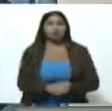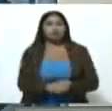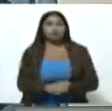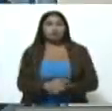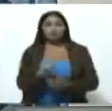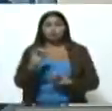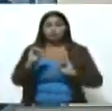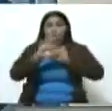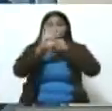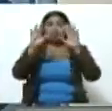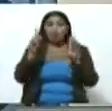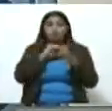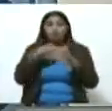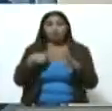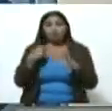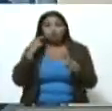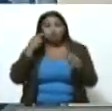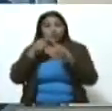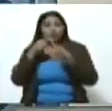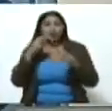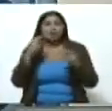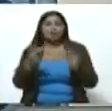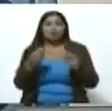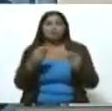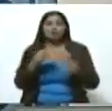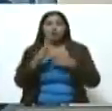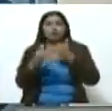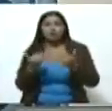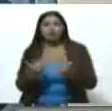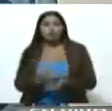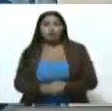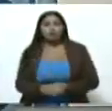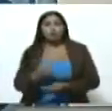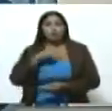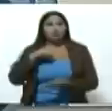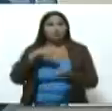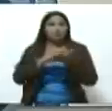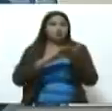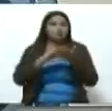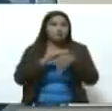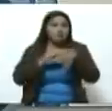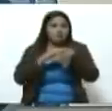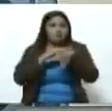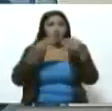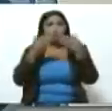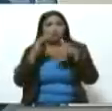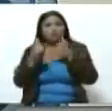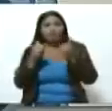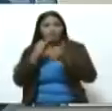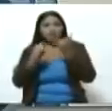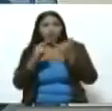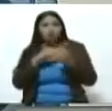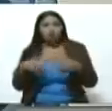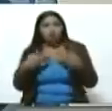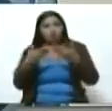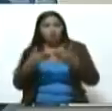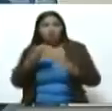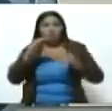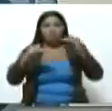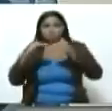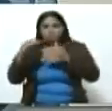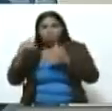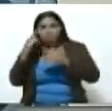obviamente, en el marco también de las acciones del Ministerio Público, luego ya al final rendiremos el balance